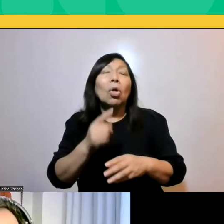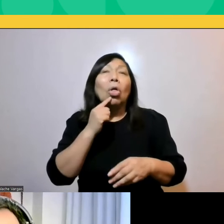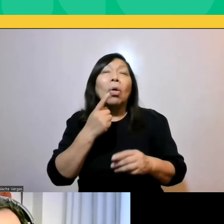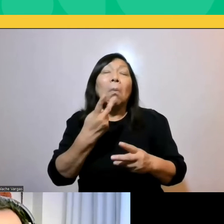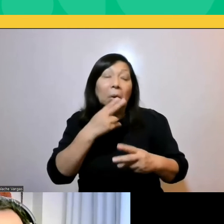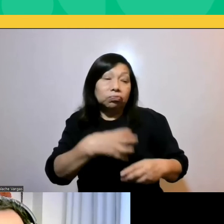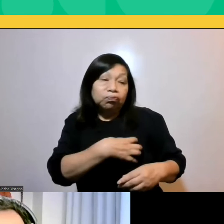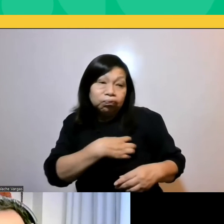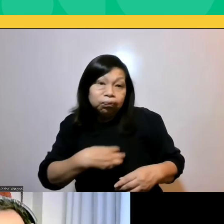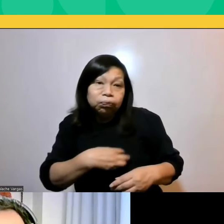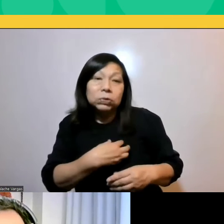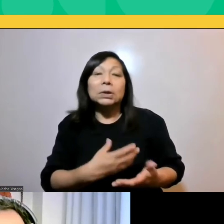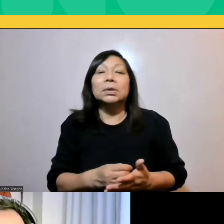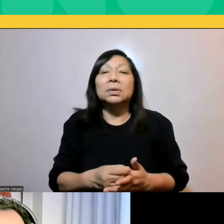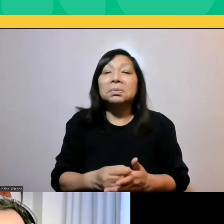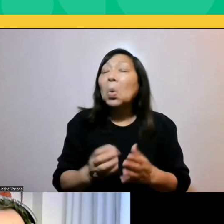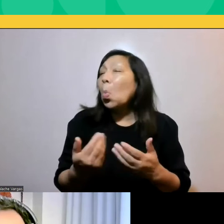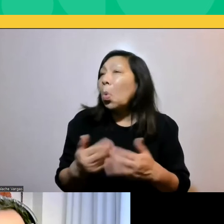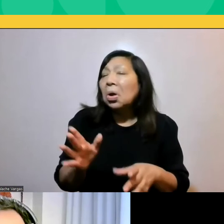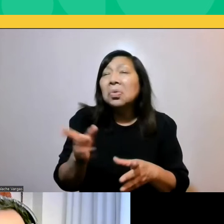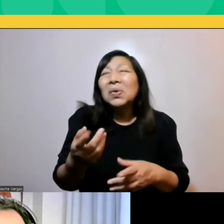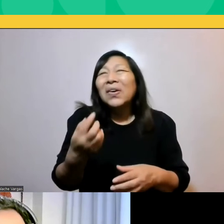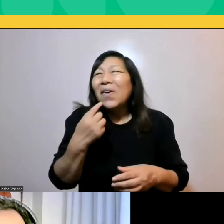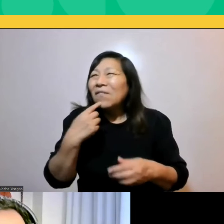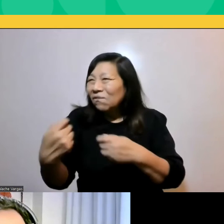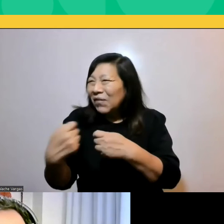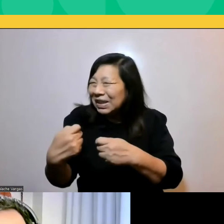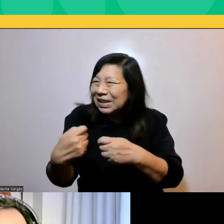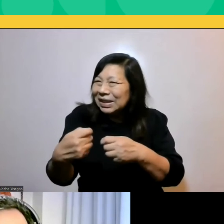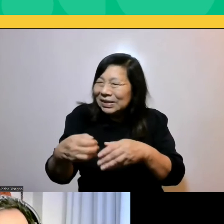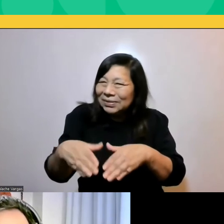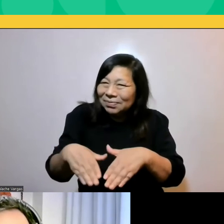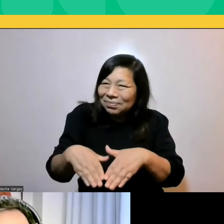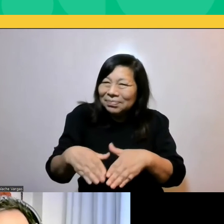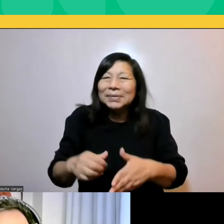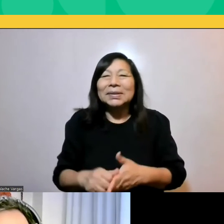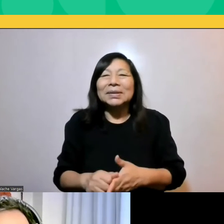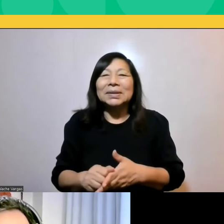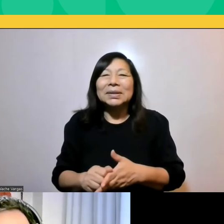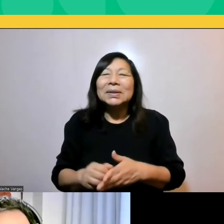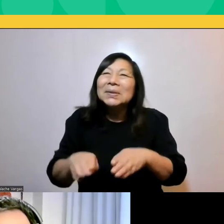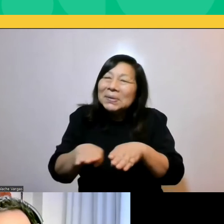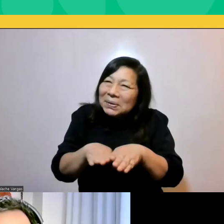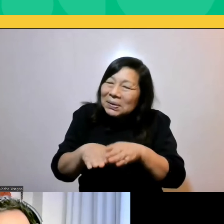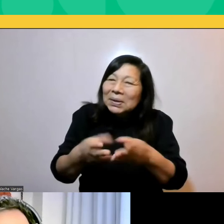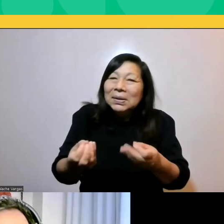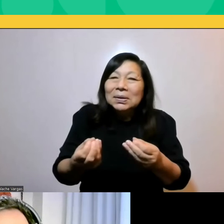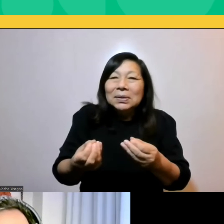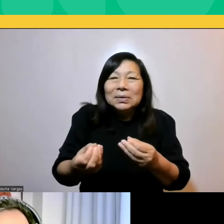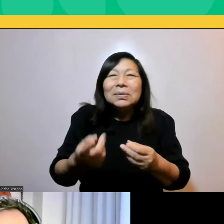esa visita anual, pues en cualquier momento que tengas molestias vaginales en cuanto a infecciones, o de tu